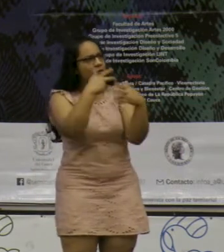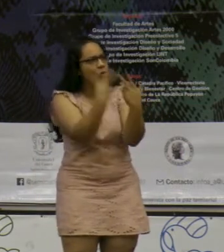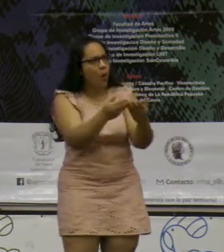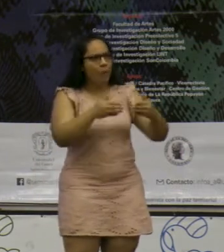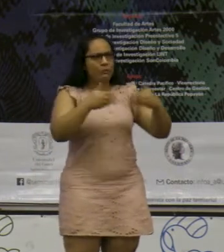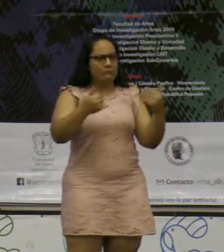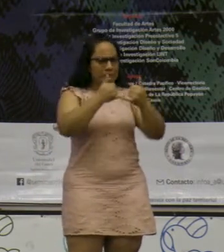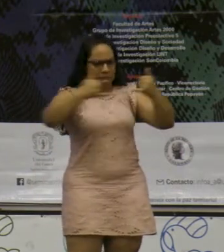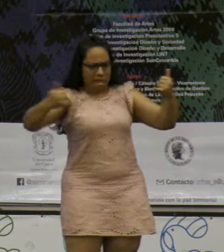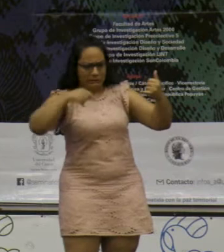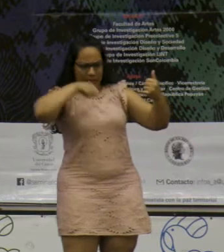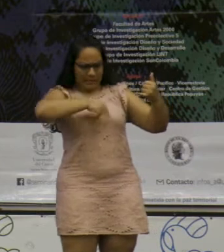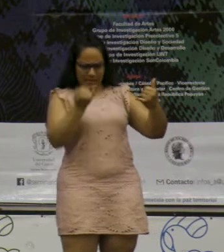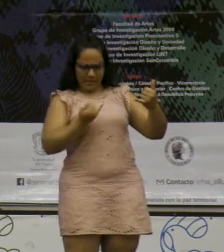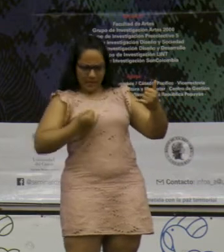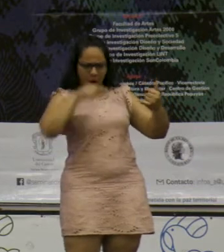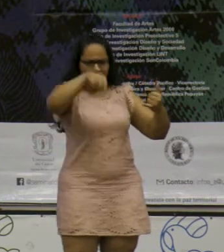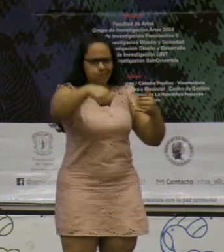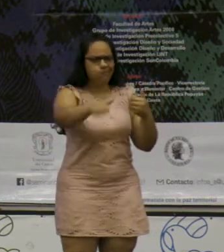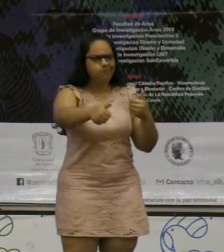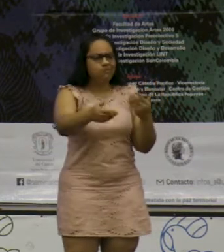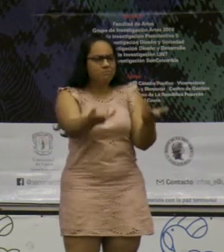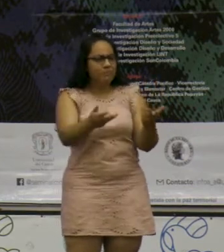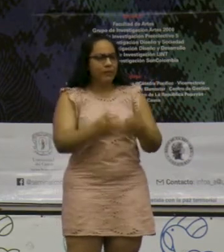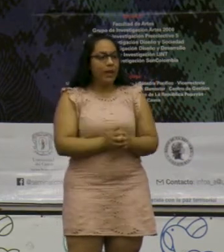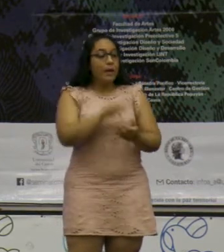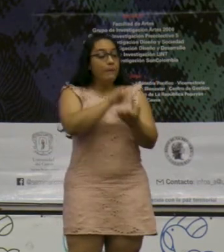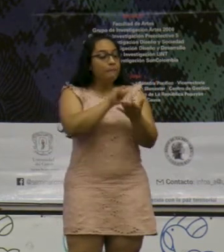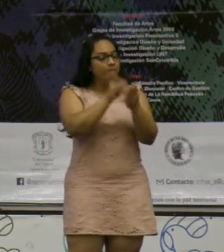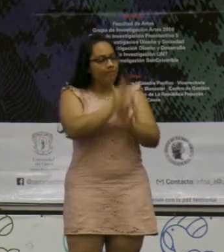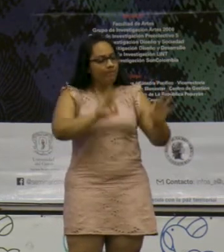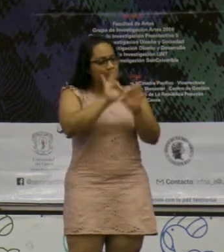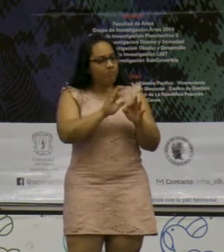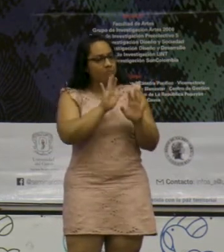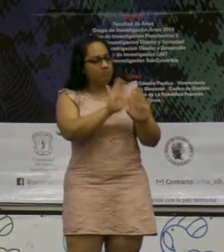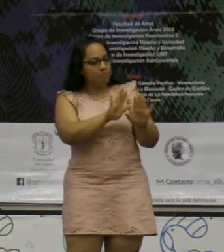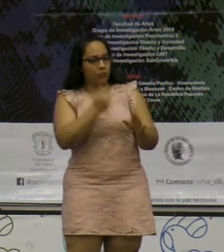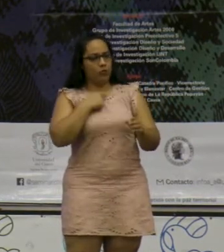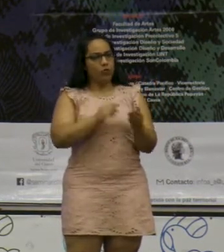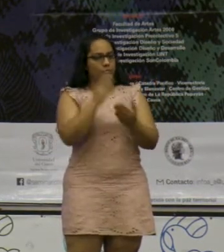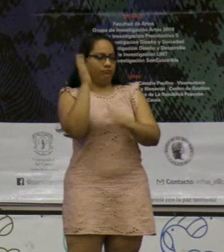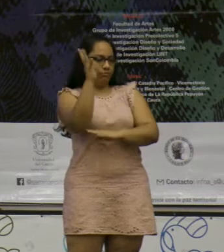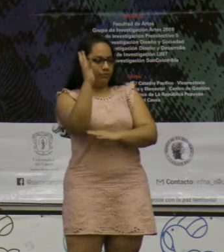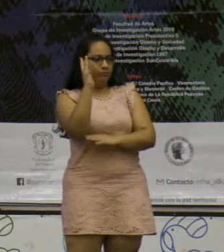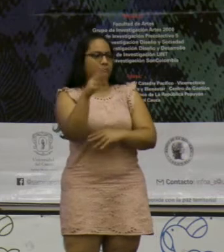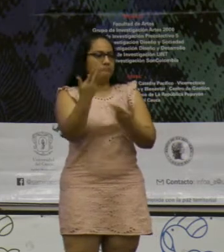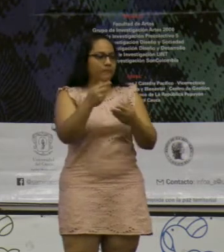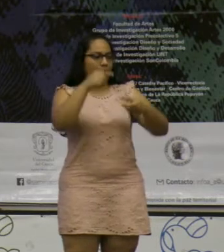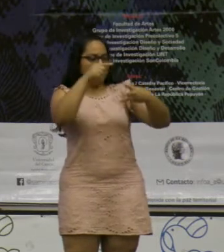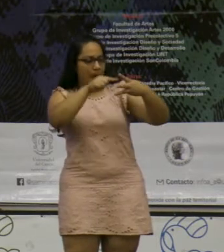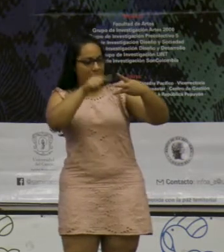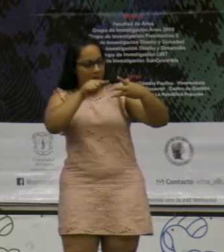las fronteras de lo que llamamos ilustración. En esa medida quisiera como invitarles, voy a dividir la presentación rápidamente como en